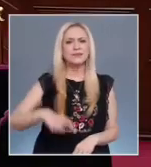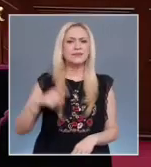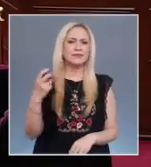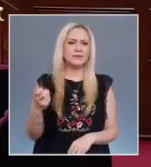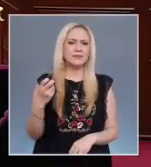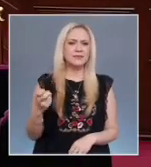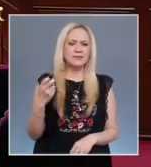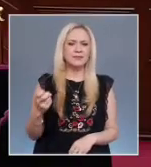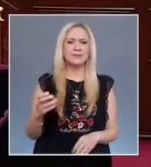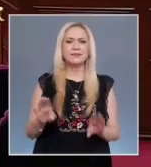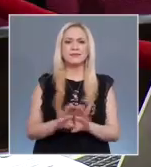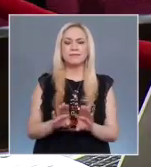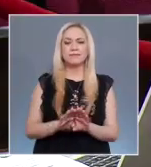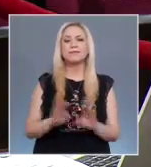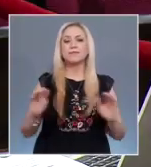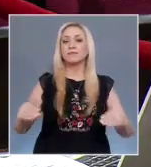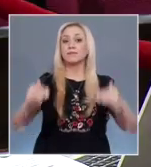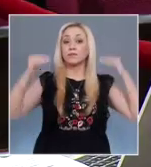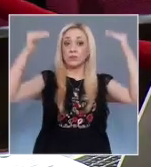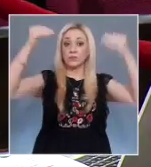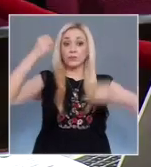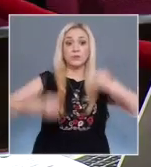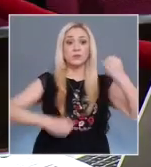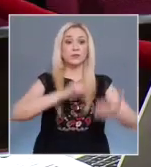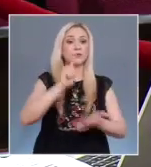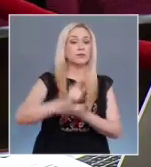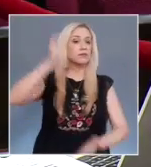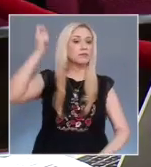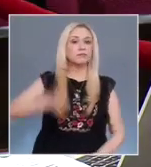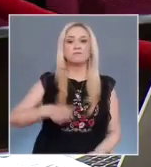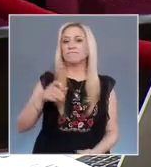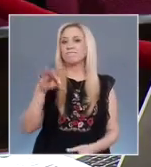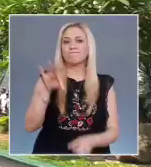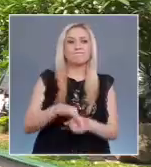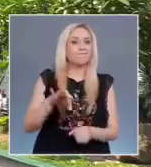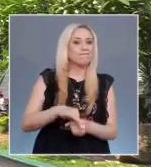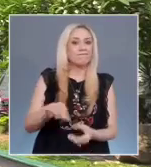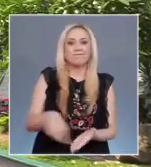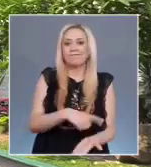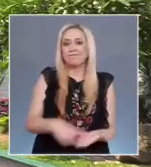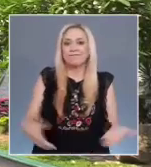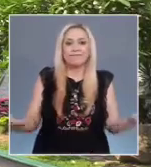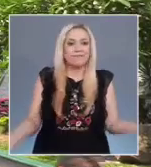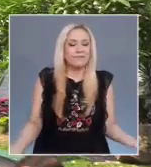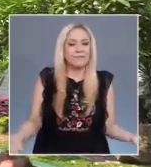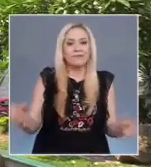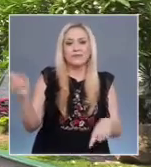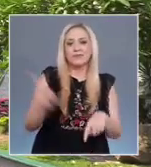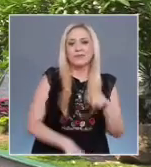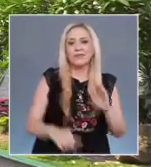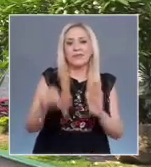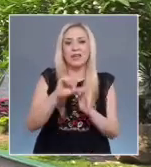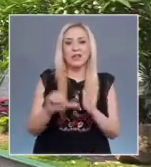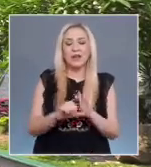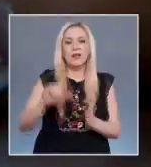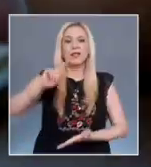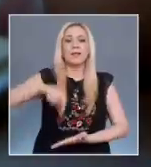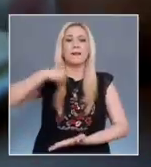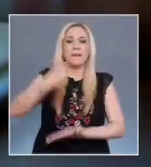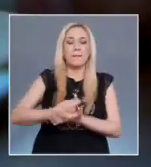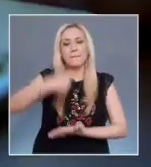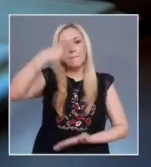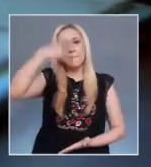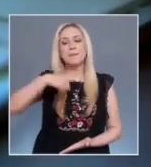El Pleno de la Suprema Corte no alcanzó la votación calificada para invalidar el artículo del Código Penal de Tamaulipas que define el